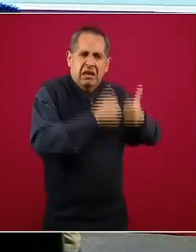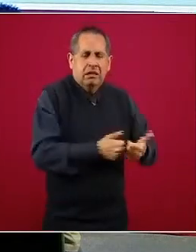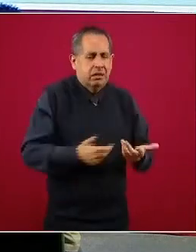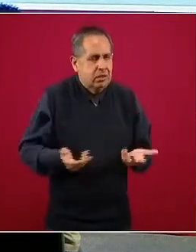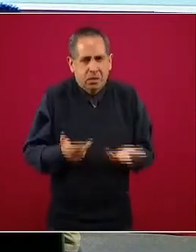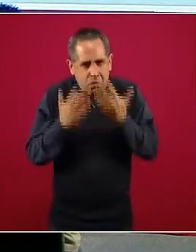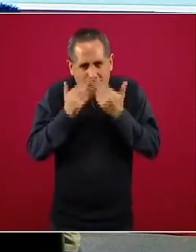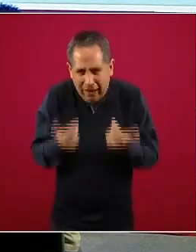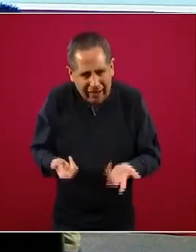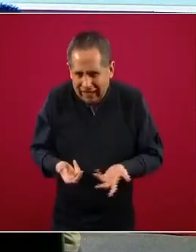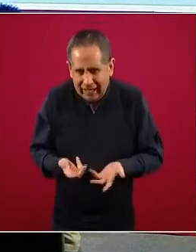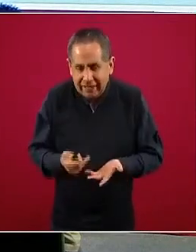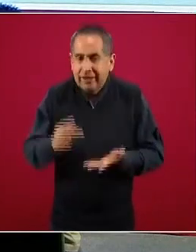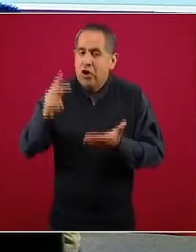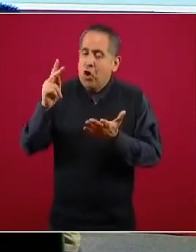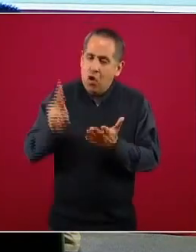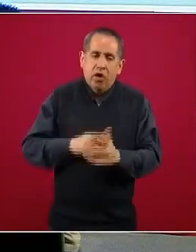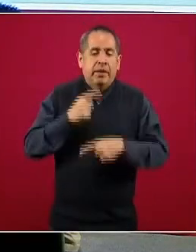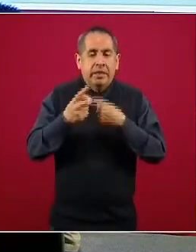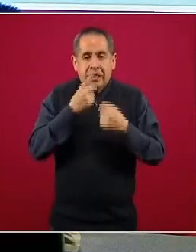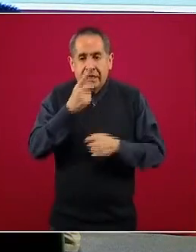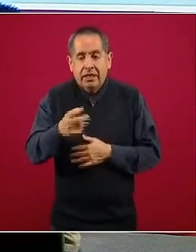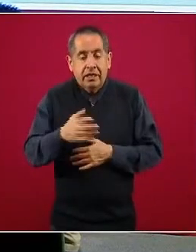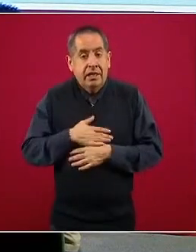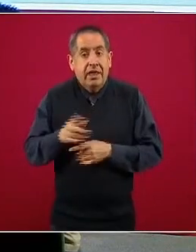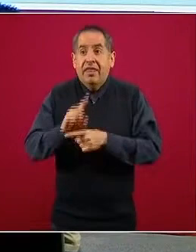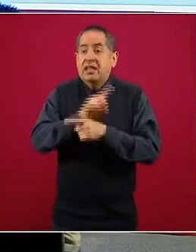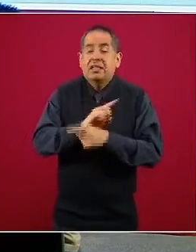no. Reitero, desde